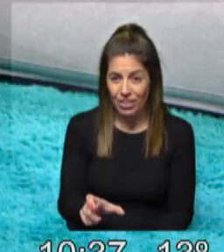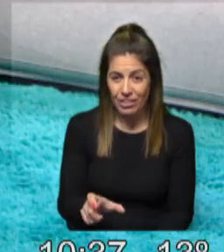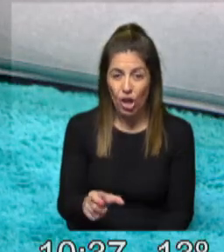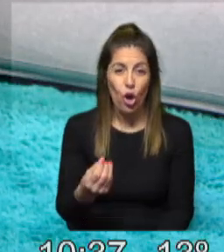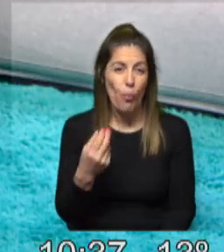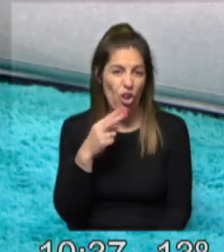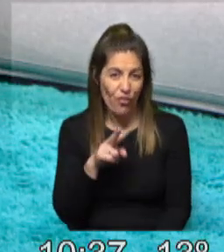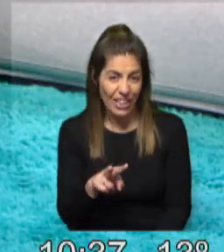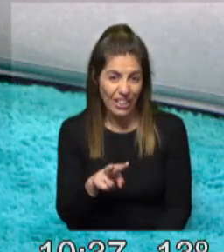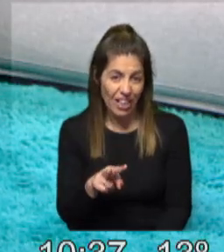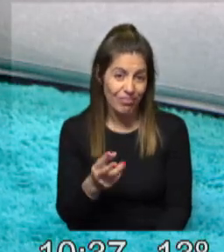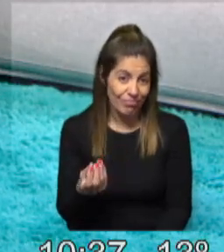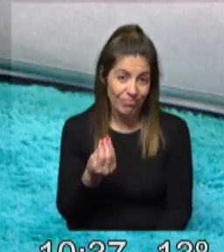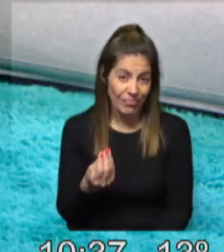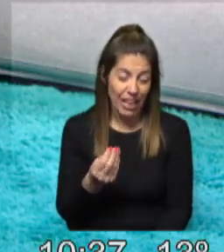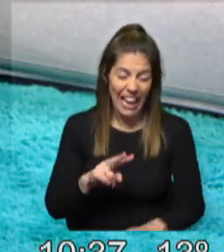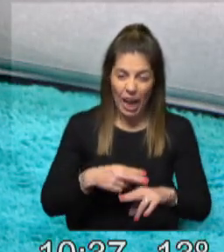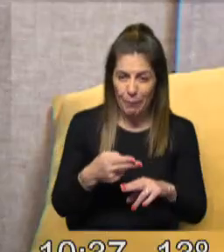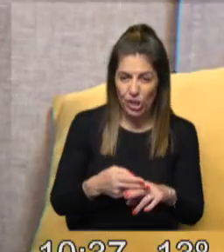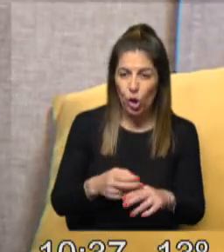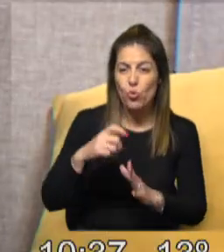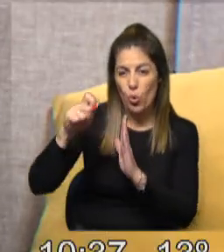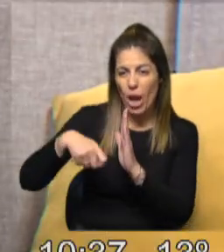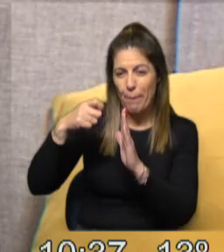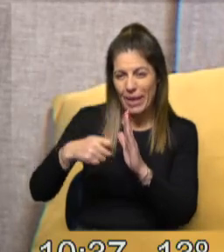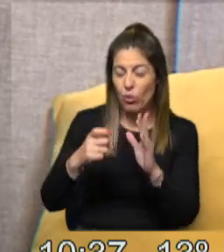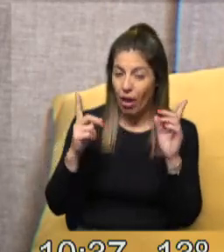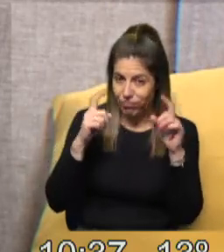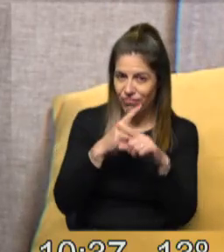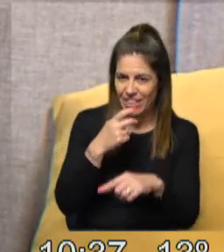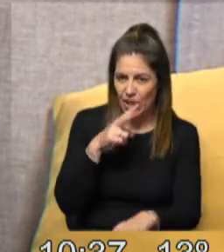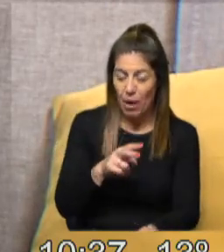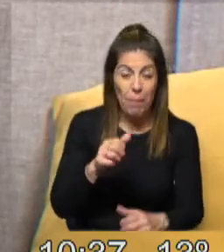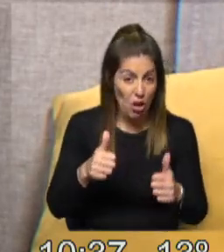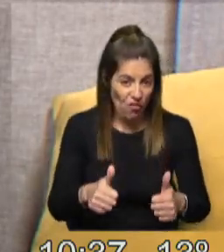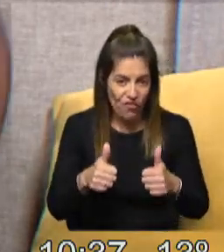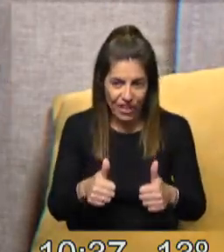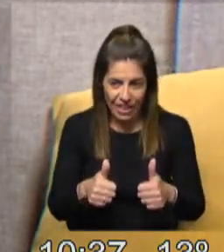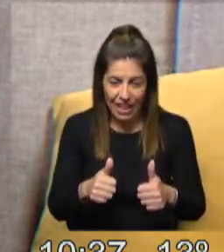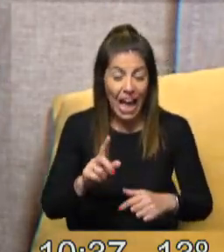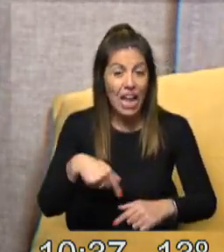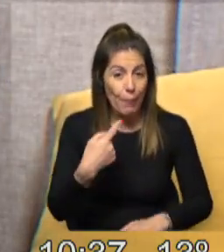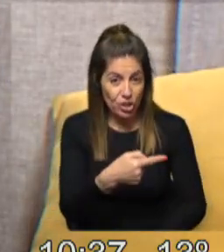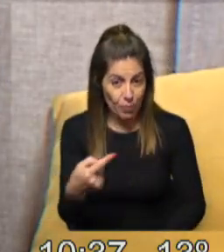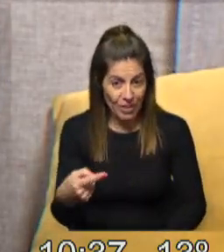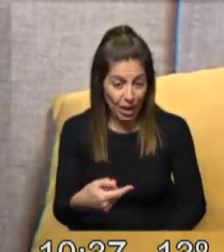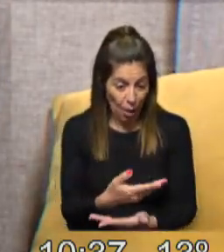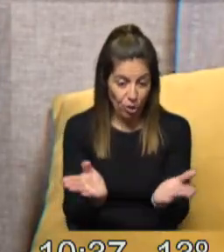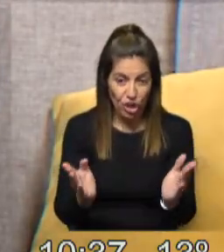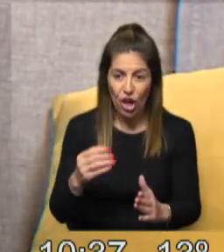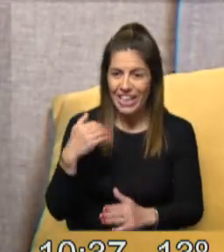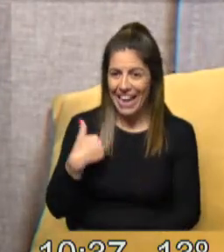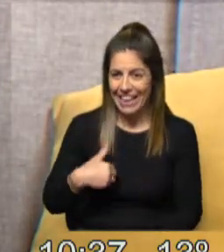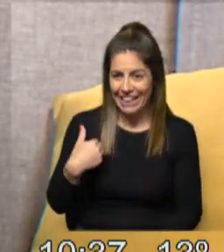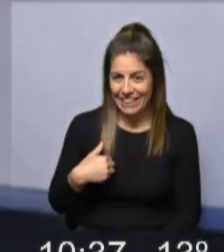poco destemplado, digo, porque repito, es una película bastante jorobada de ver, pero anduvo bien. ¿Eh? Y a la semana siguiente la estrenaron en Argentina y todavía